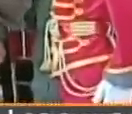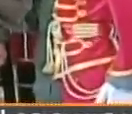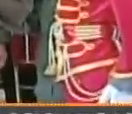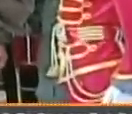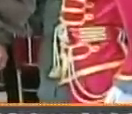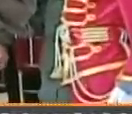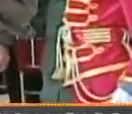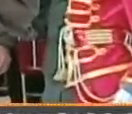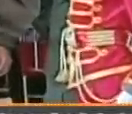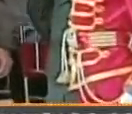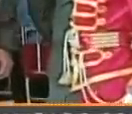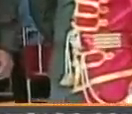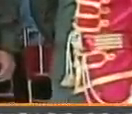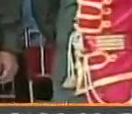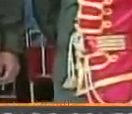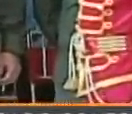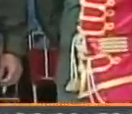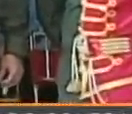¡De frente!